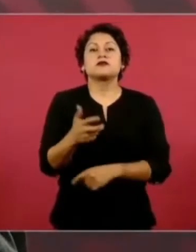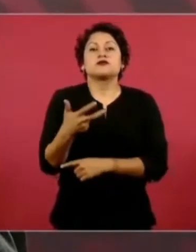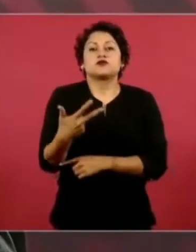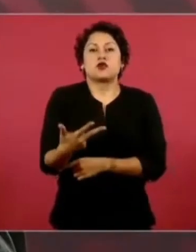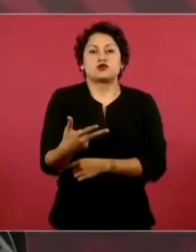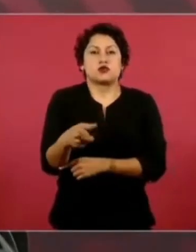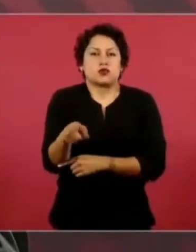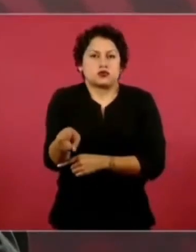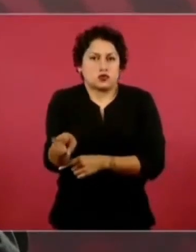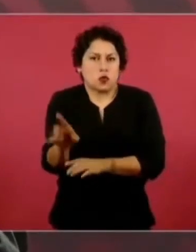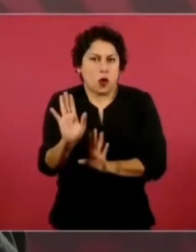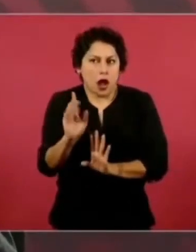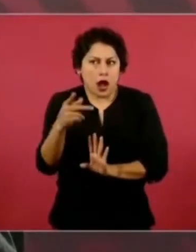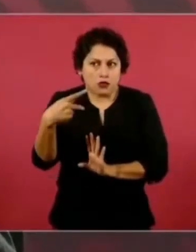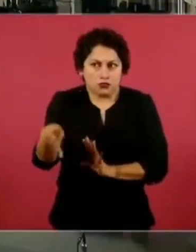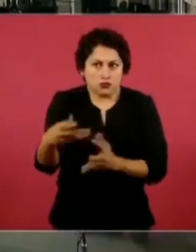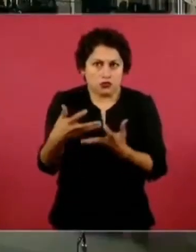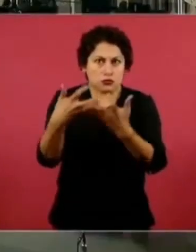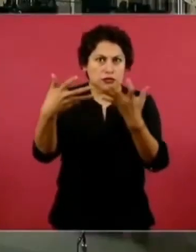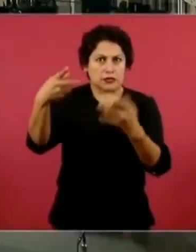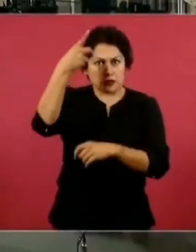y está